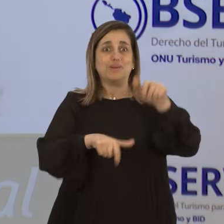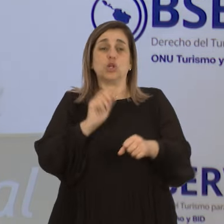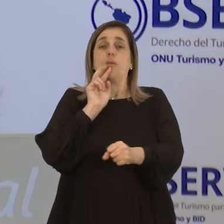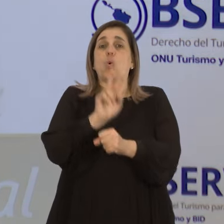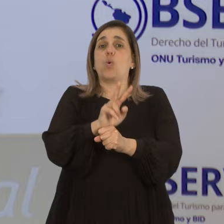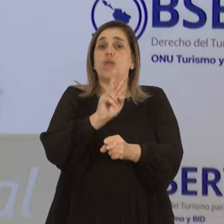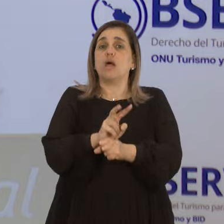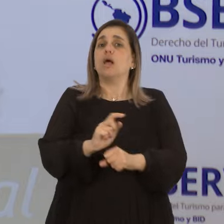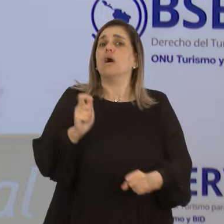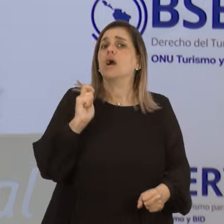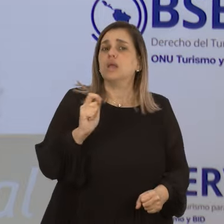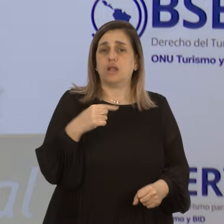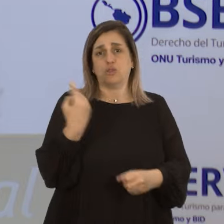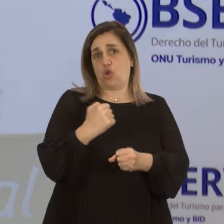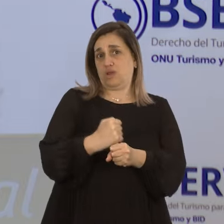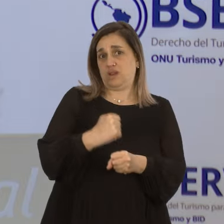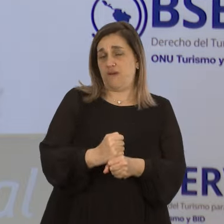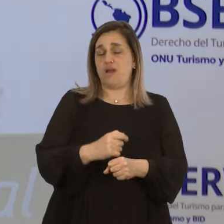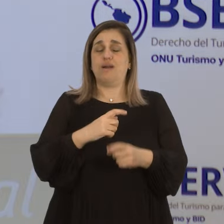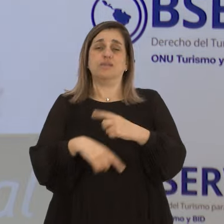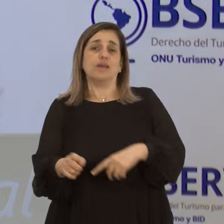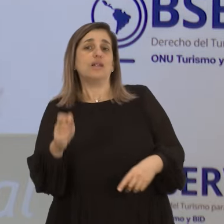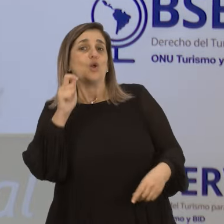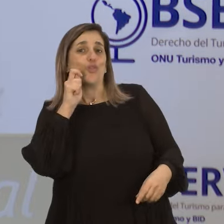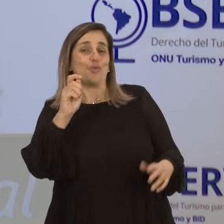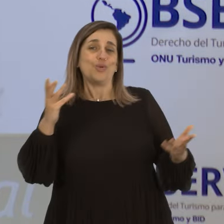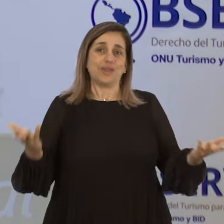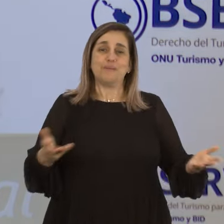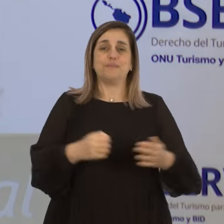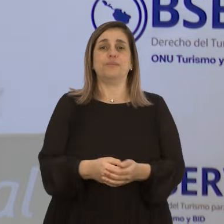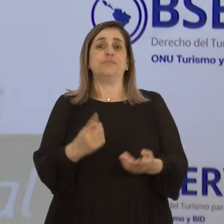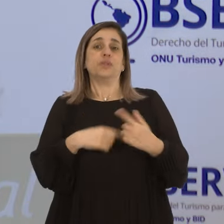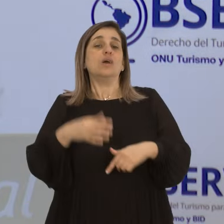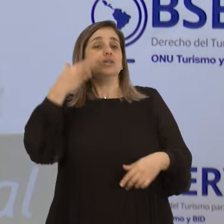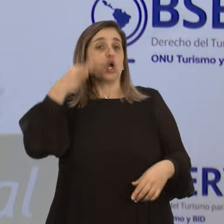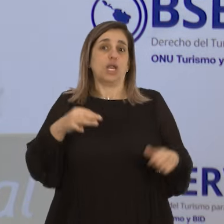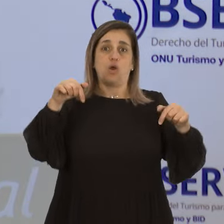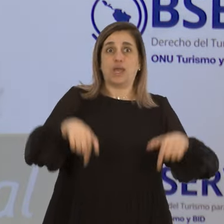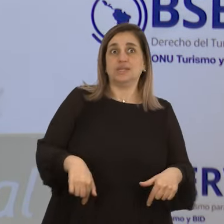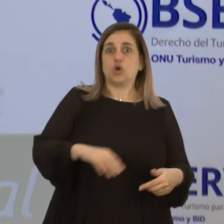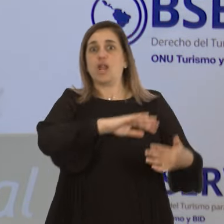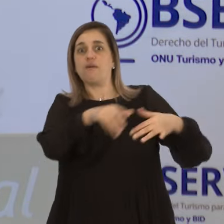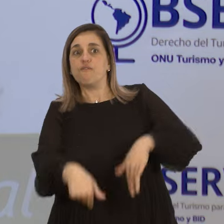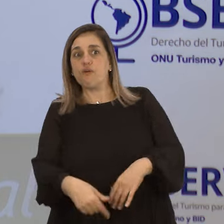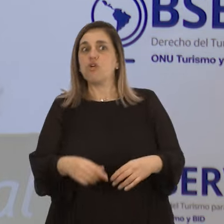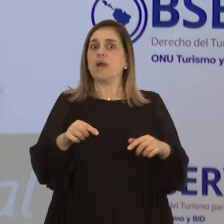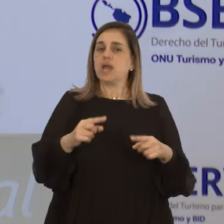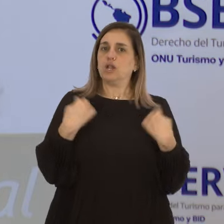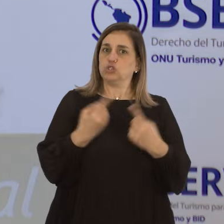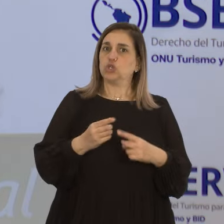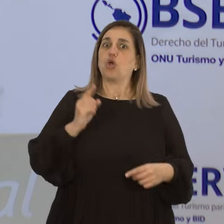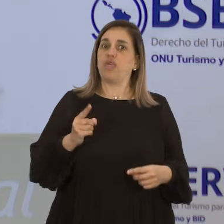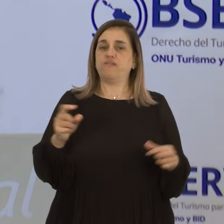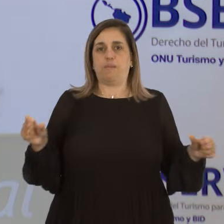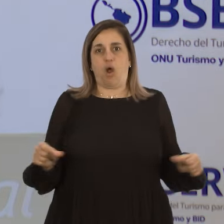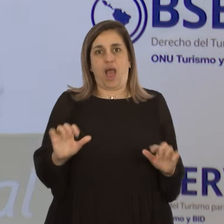Por supuesto que protegiendo a quien trabaja el turismo, que opera el turismo. Entonces yo creo que ese es el fino equilibrio